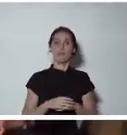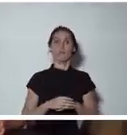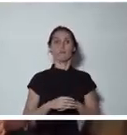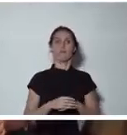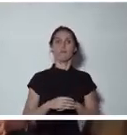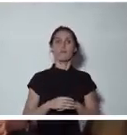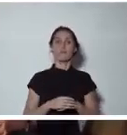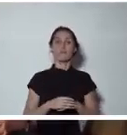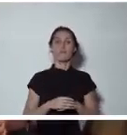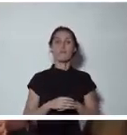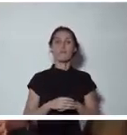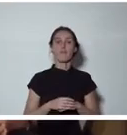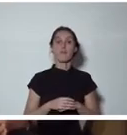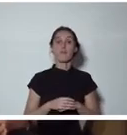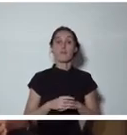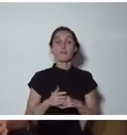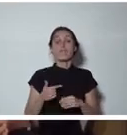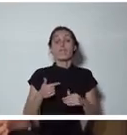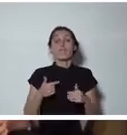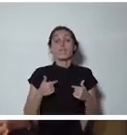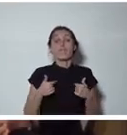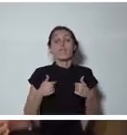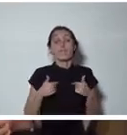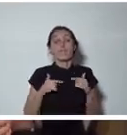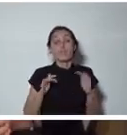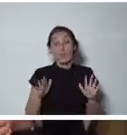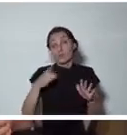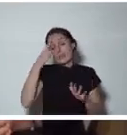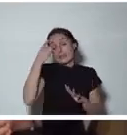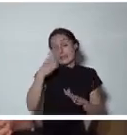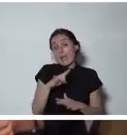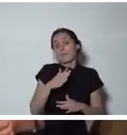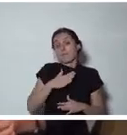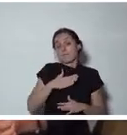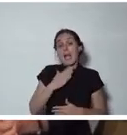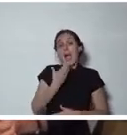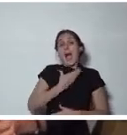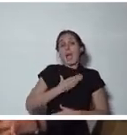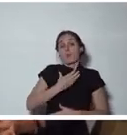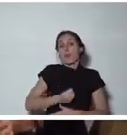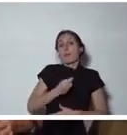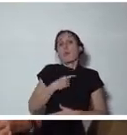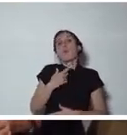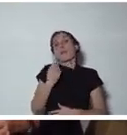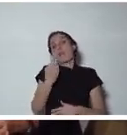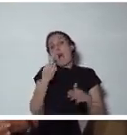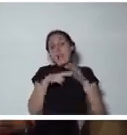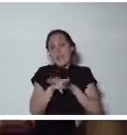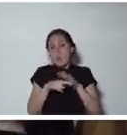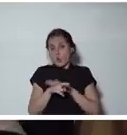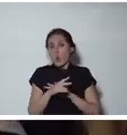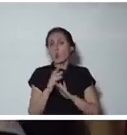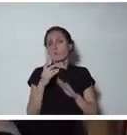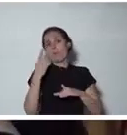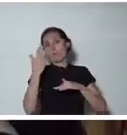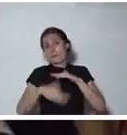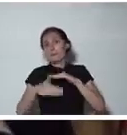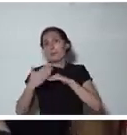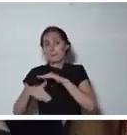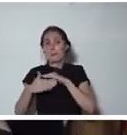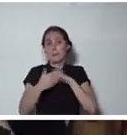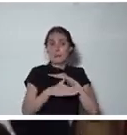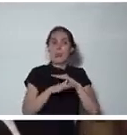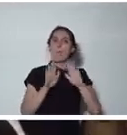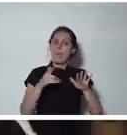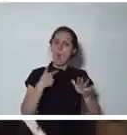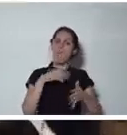ahí humildemente como digo con competencias y recursos muy limitados pero en Barcelona hace unos años que estamos haciendo cosas que antes no se hacían no